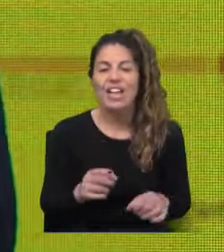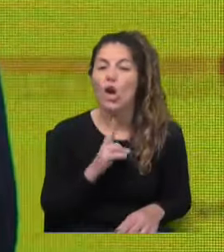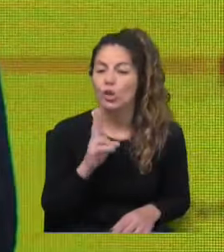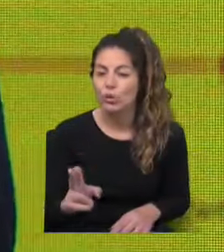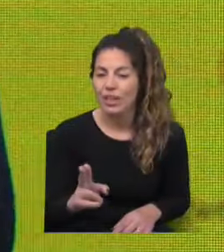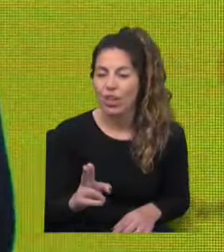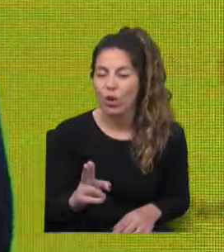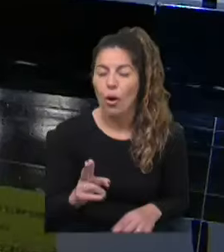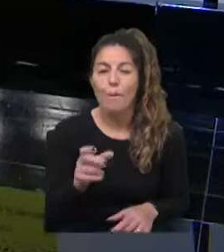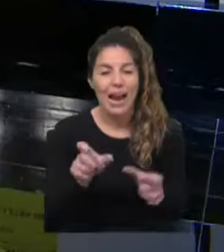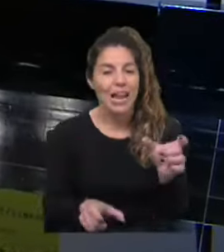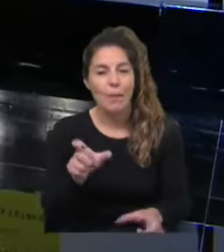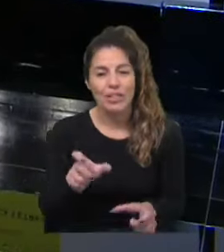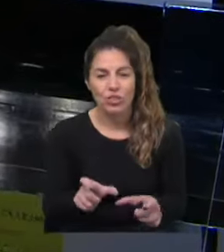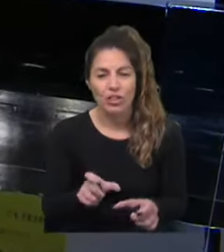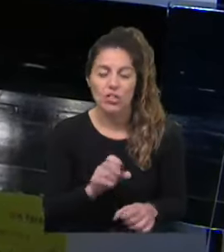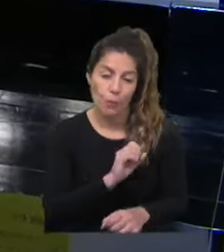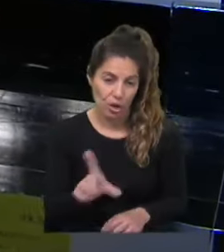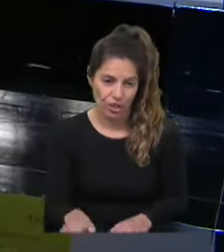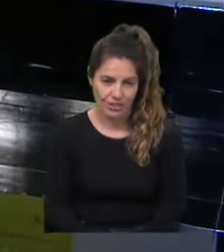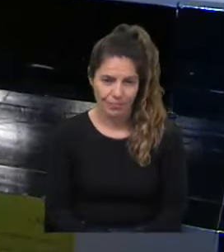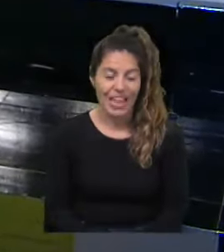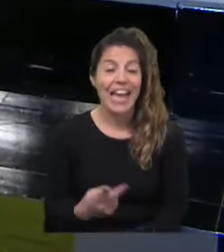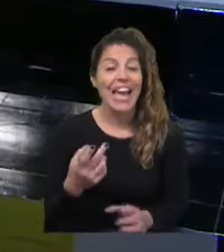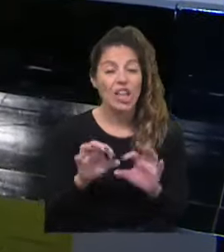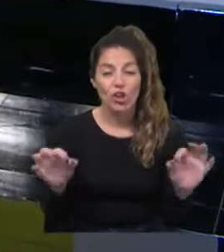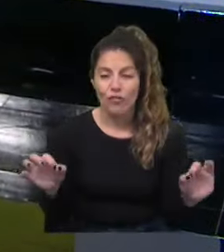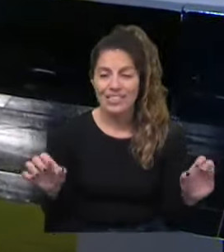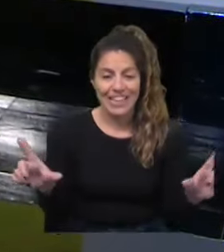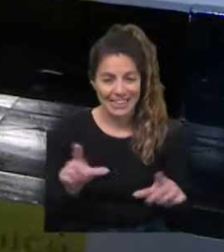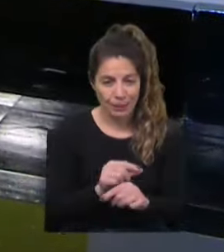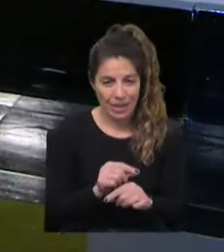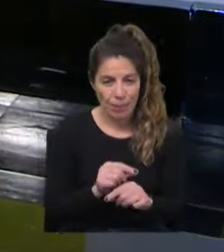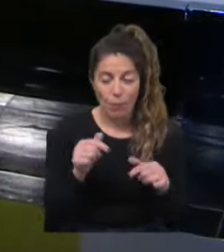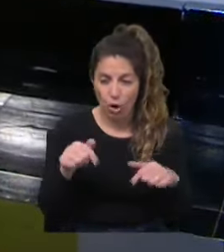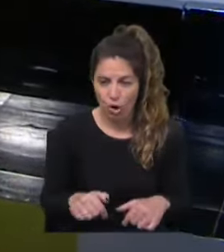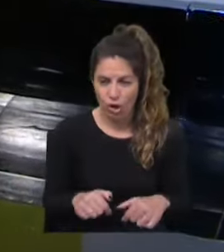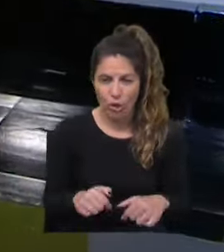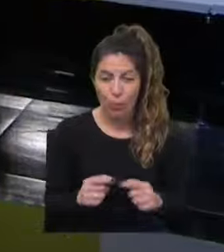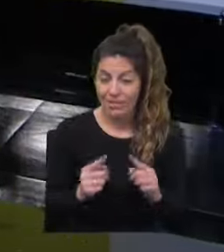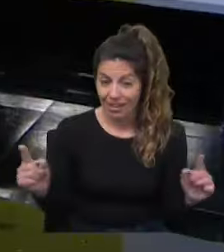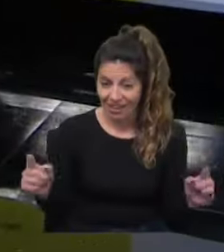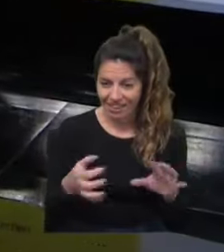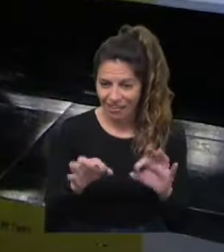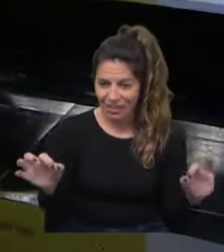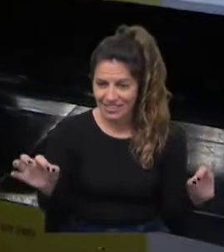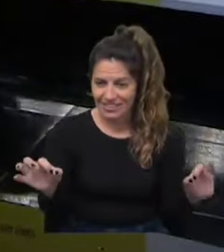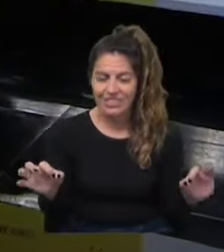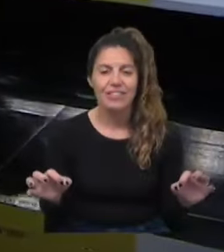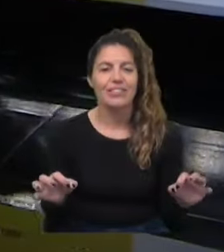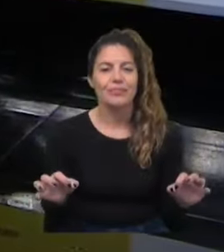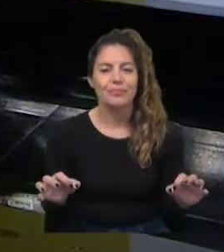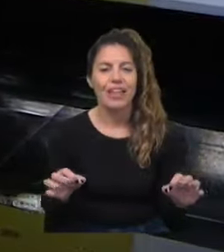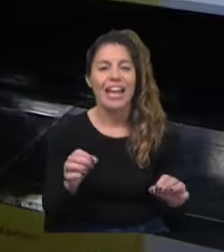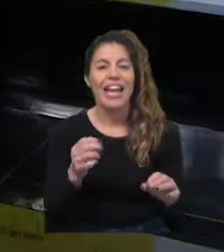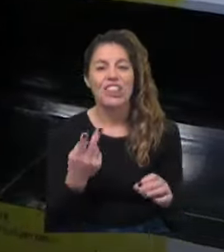resultados para la gente son peores. En dos frases, Vergara, que nos vamos de esta charla por hoy. Pueden ser largas las frases. Sí. Bueno,